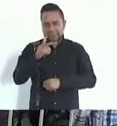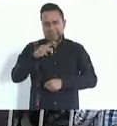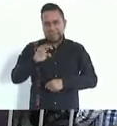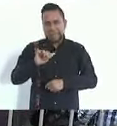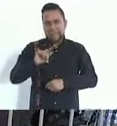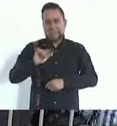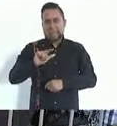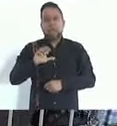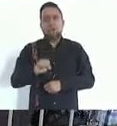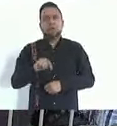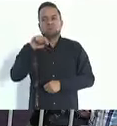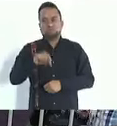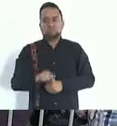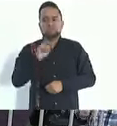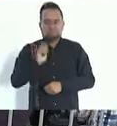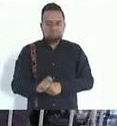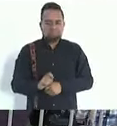la tierra